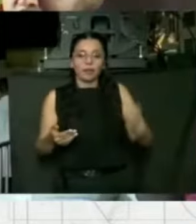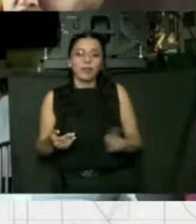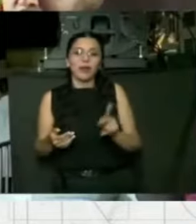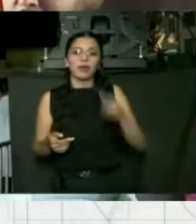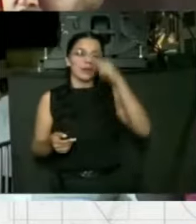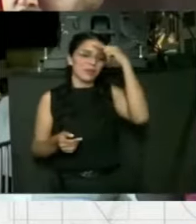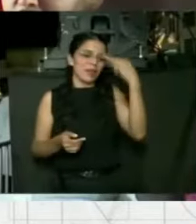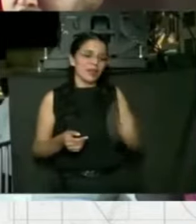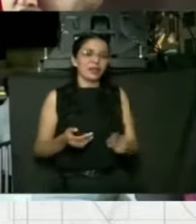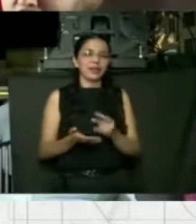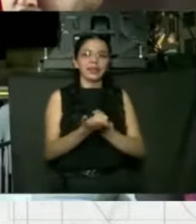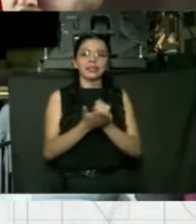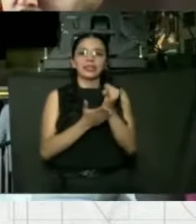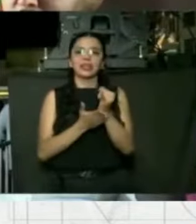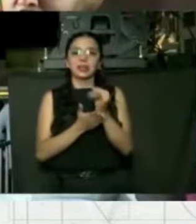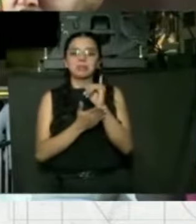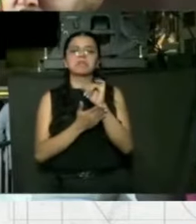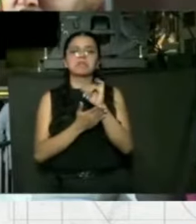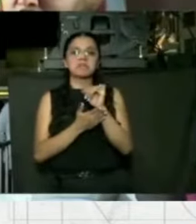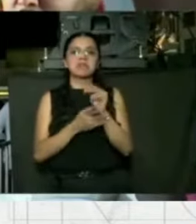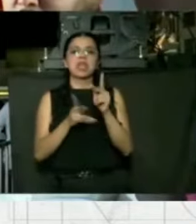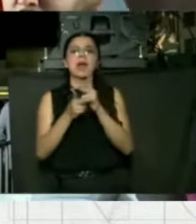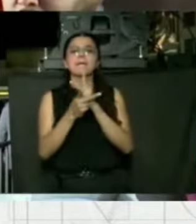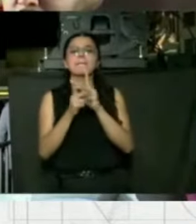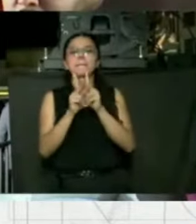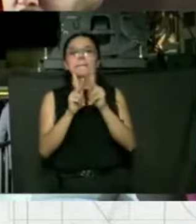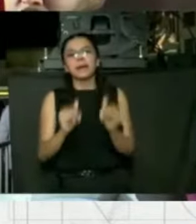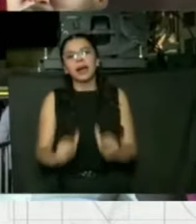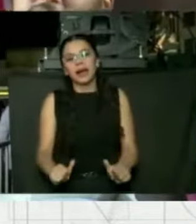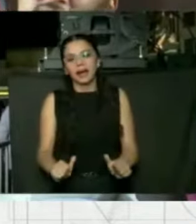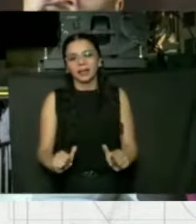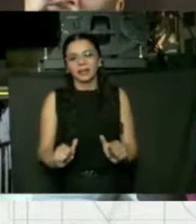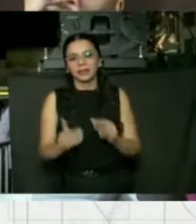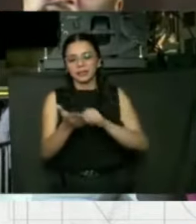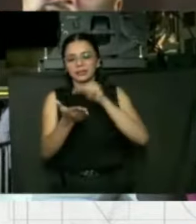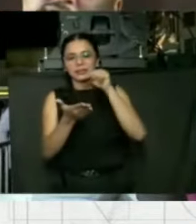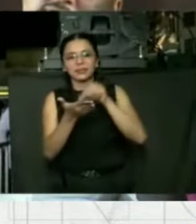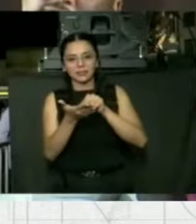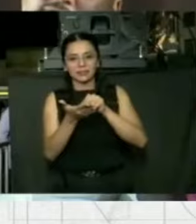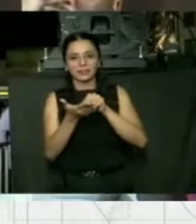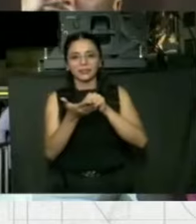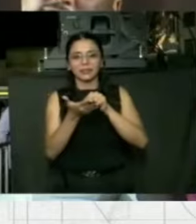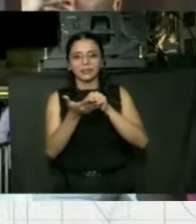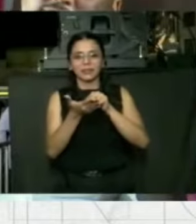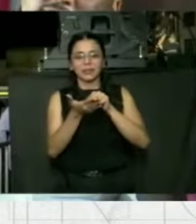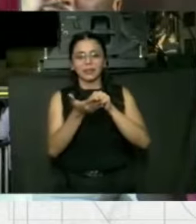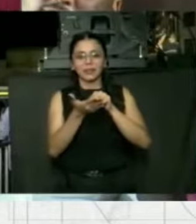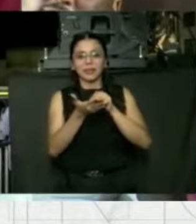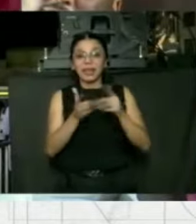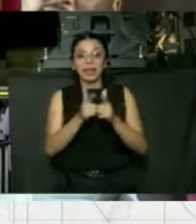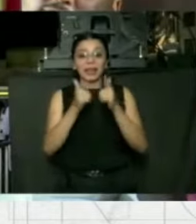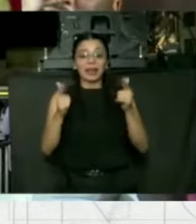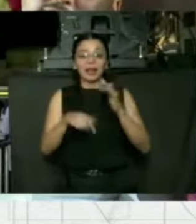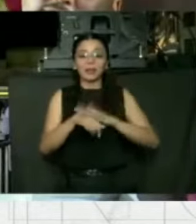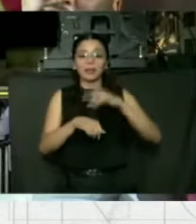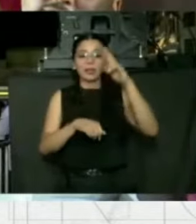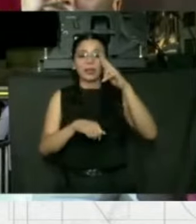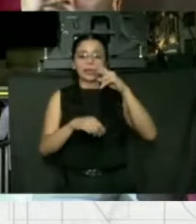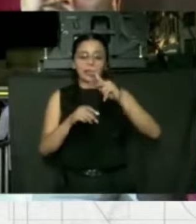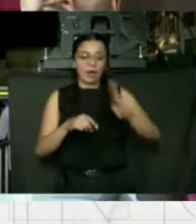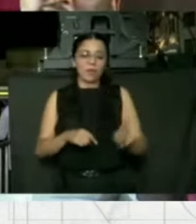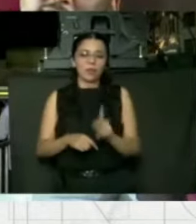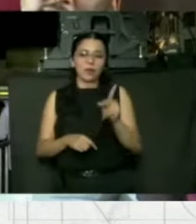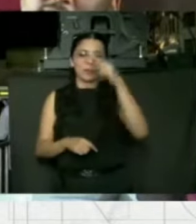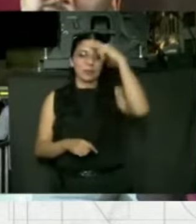decidió que sea por la vía pacífica, por la vía electoral. La gran mayoría del pueblo de